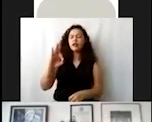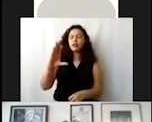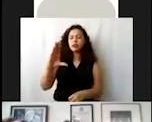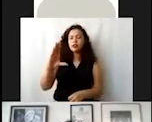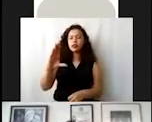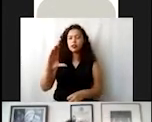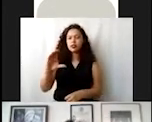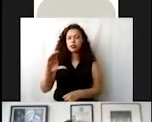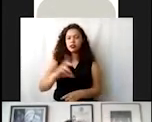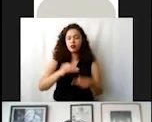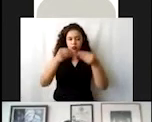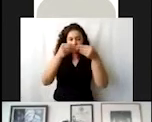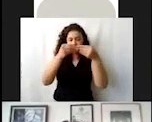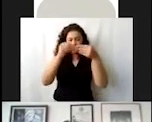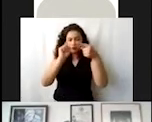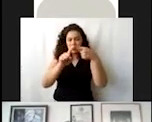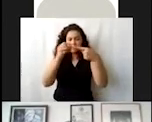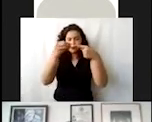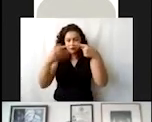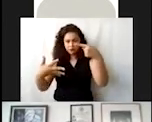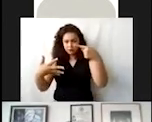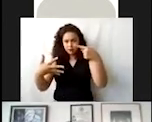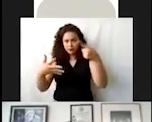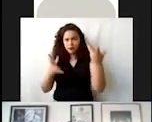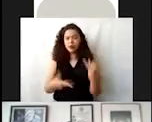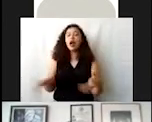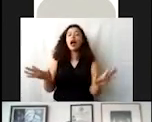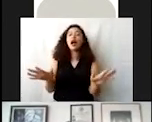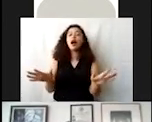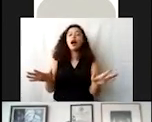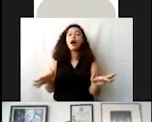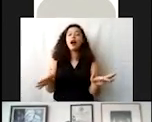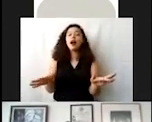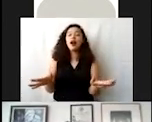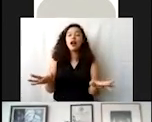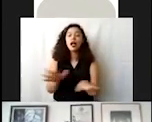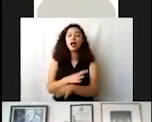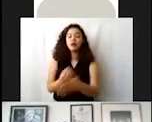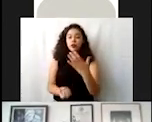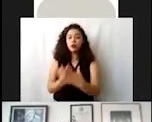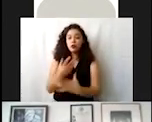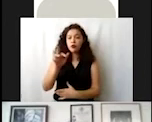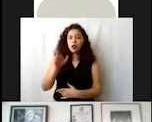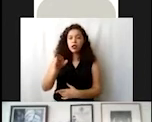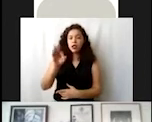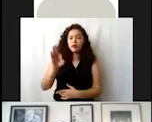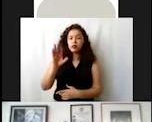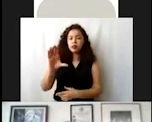expandimos, nos va a abrir una serie de ventanas, nos vamos a la actualización del RFC,